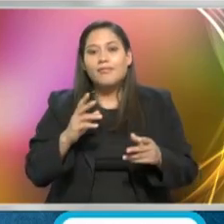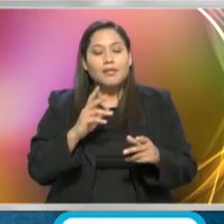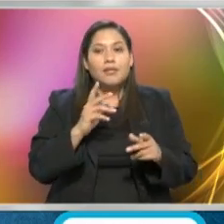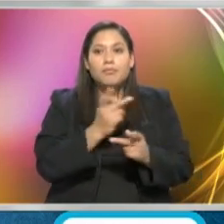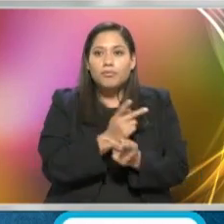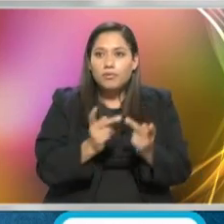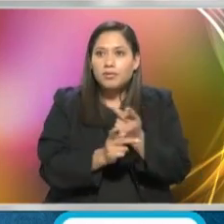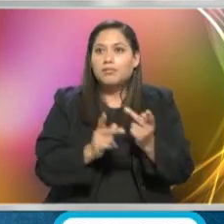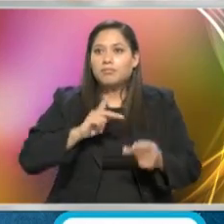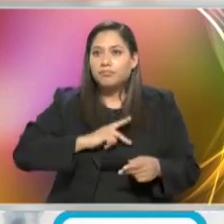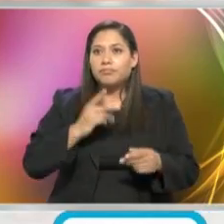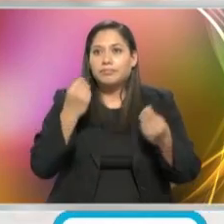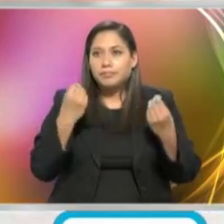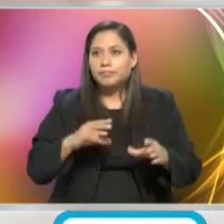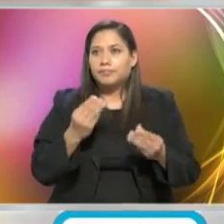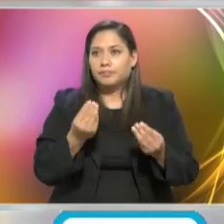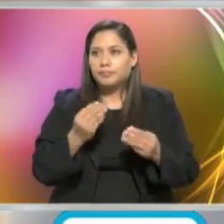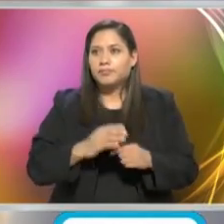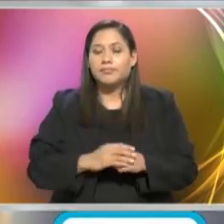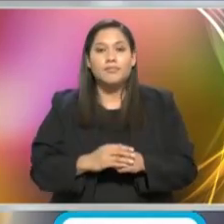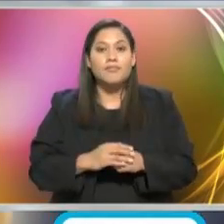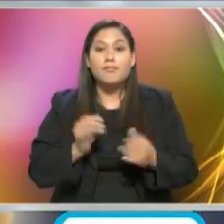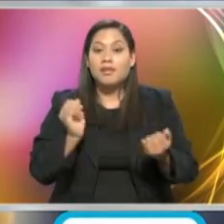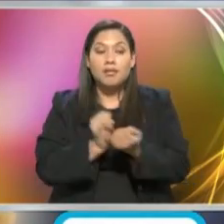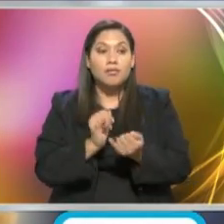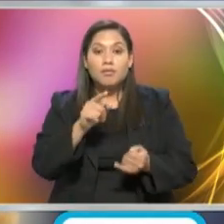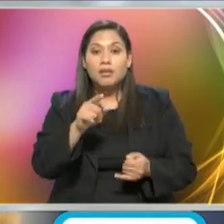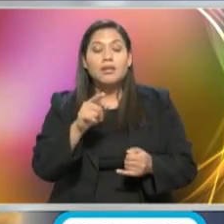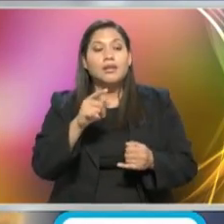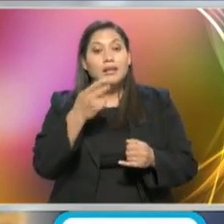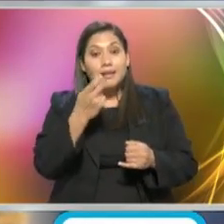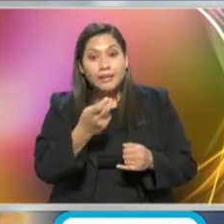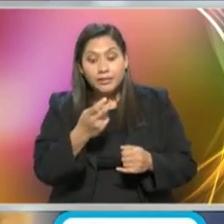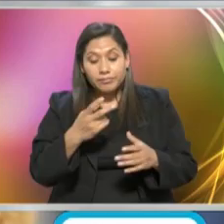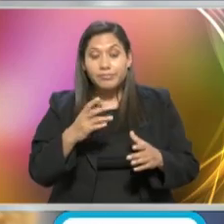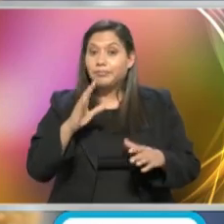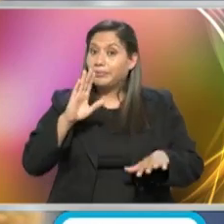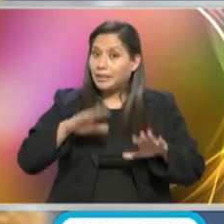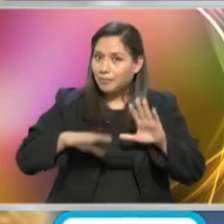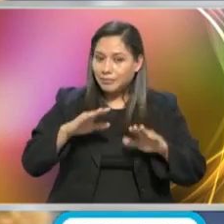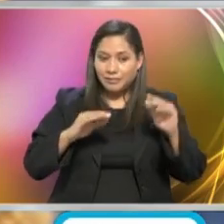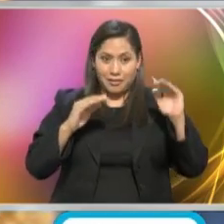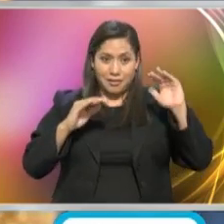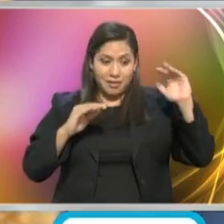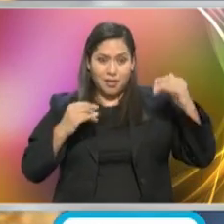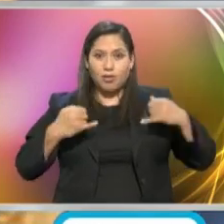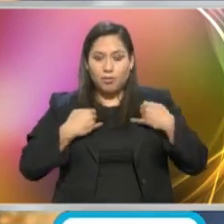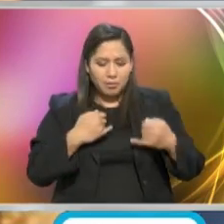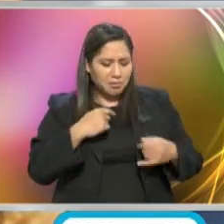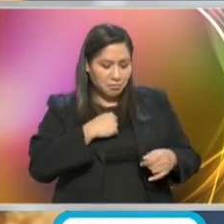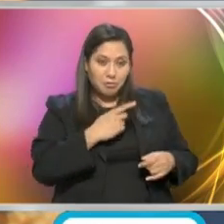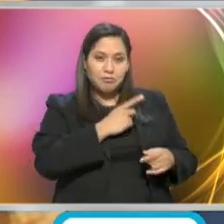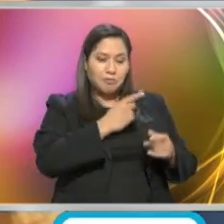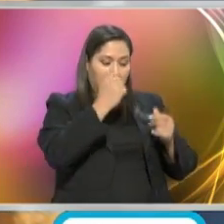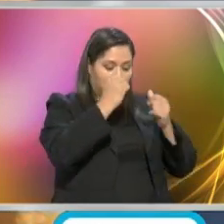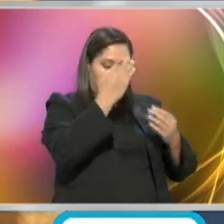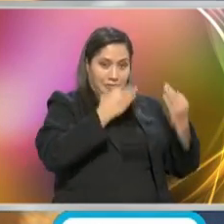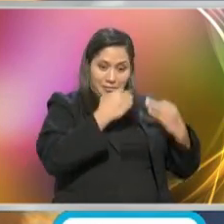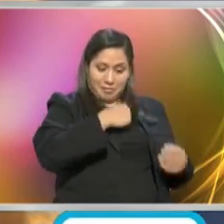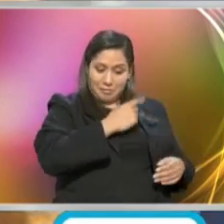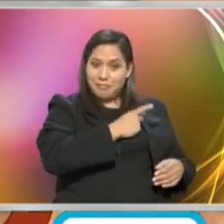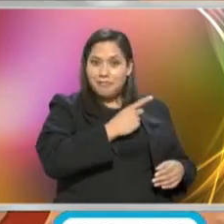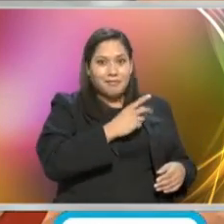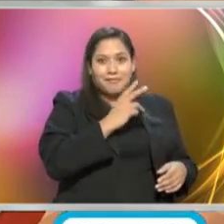de tus proyectos de vida, entonces, pues bueno. Ni siquiera creo que puedes en esas etapas a veces mantenerte a ti mismo, ¿no? Sí, Digo, podrás trabajar,